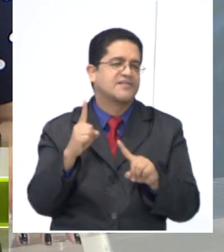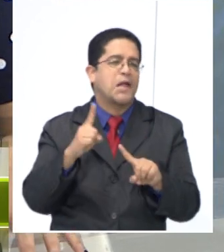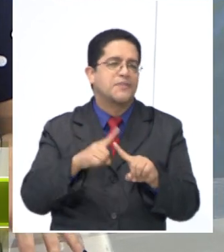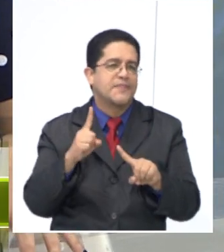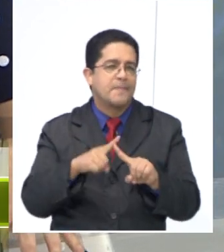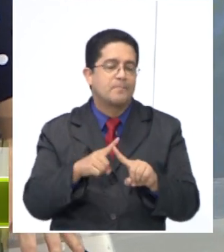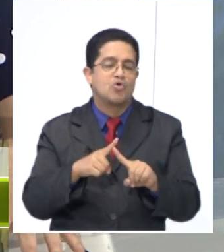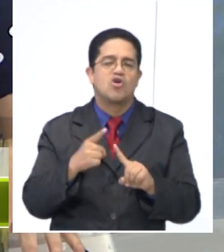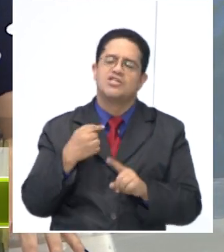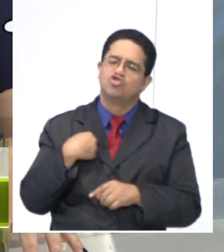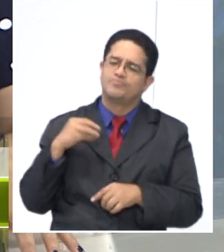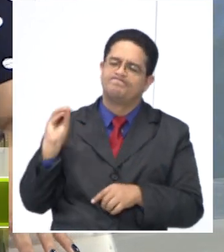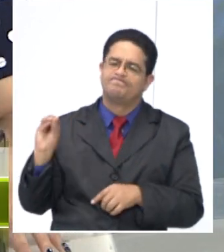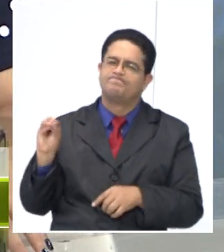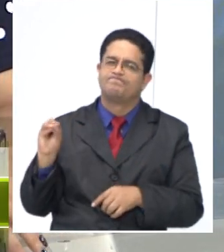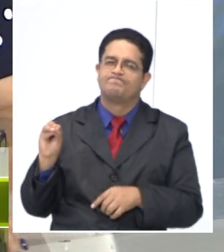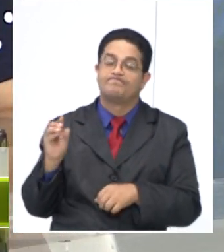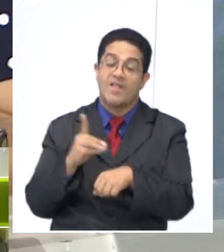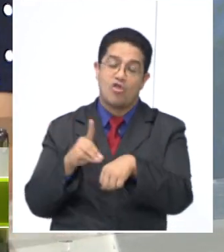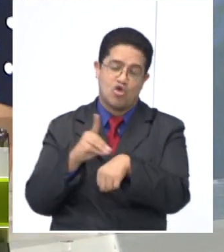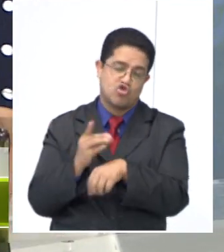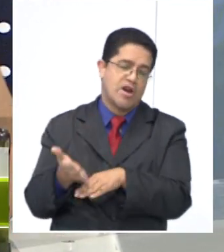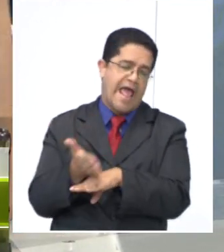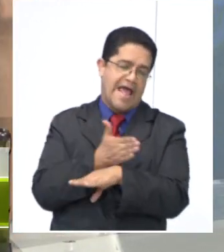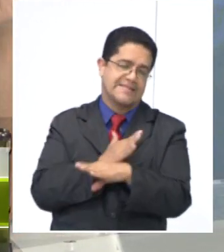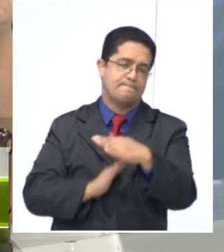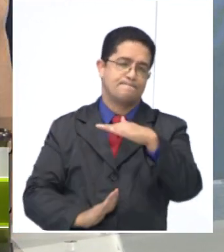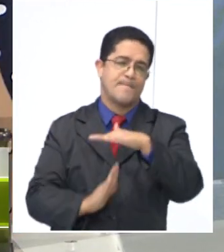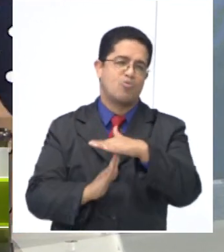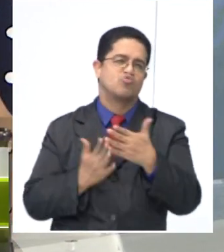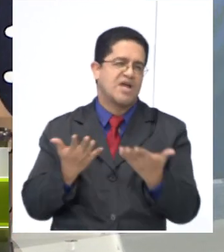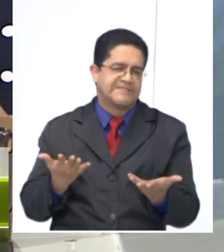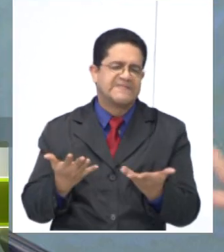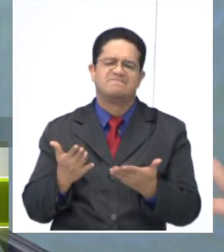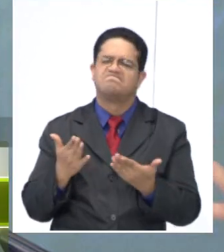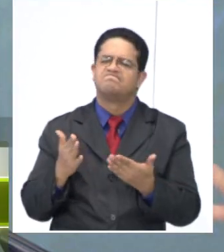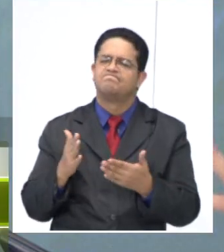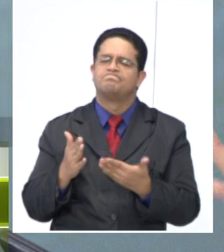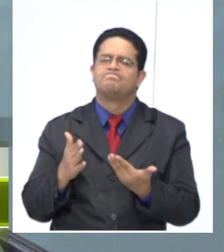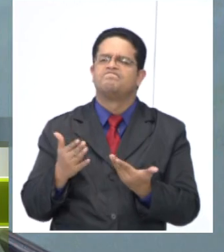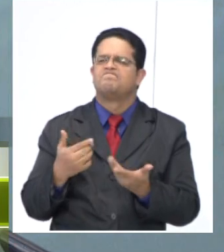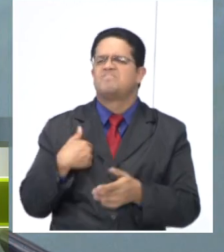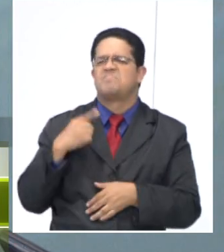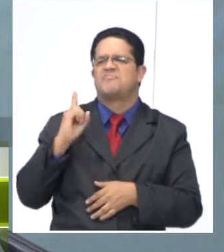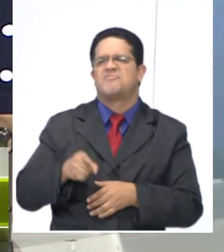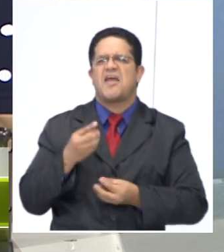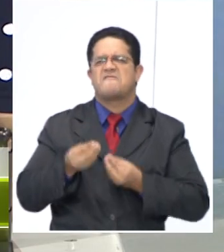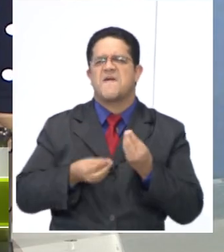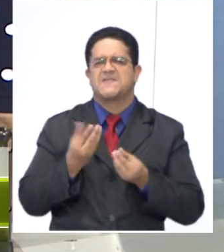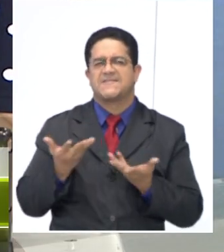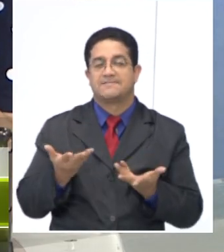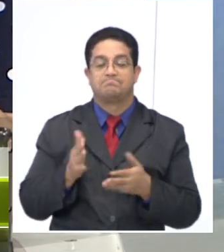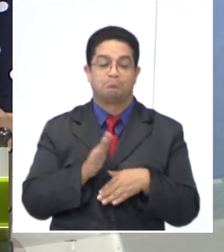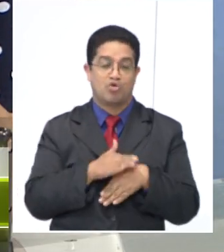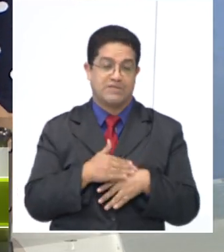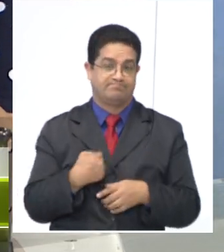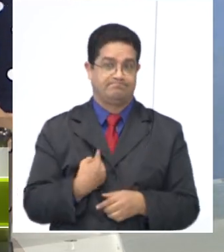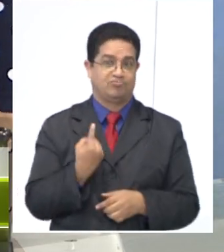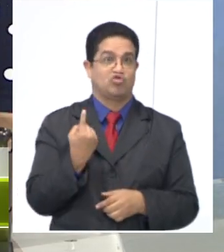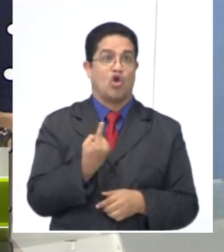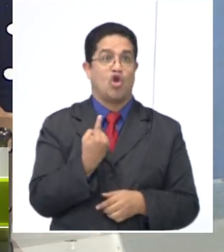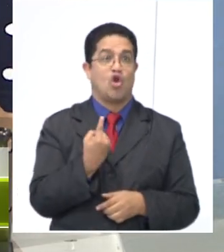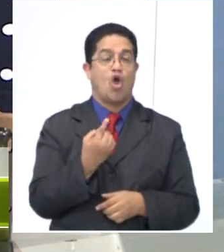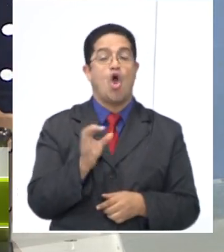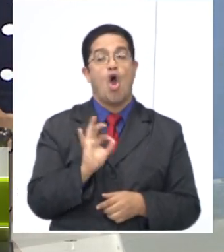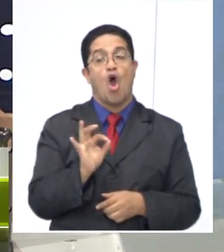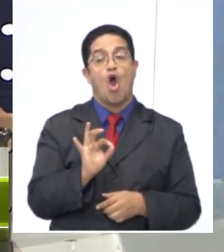y yo le decía al doctor, antes de irnos a la pausa justamente, de que cuáles son los pasos a seguir, porque de repente estamos solos o